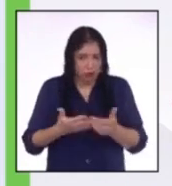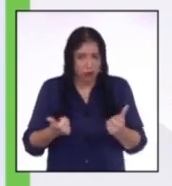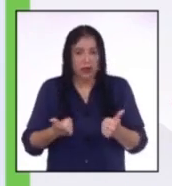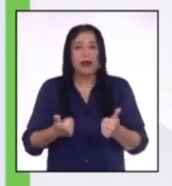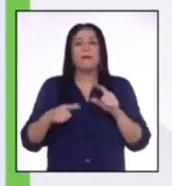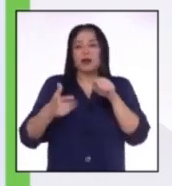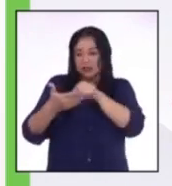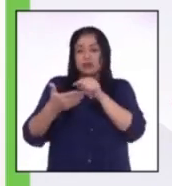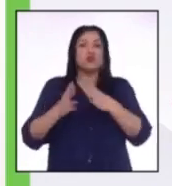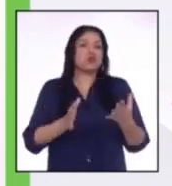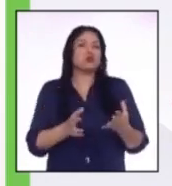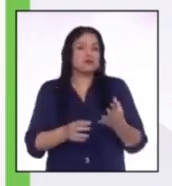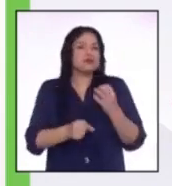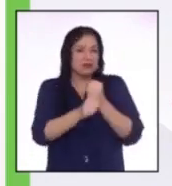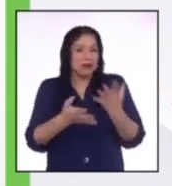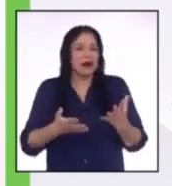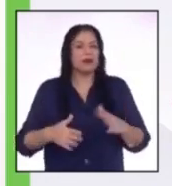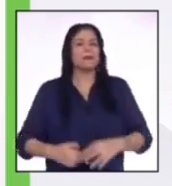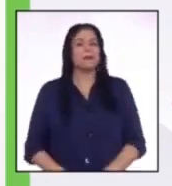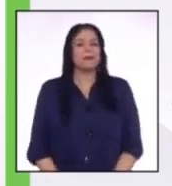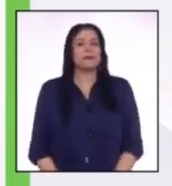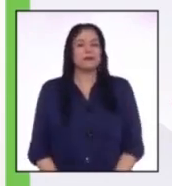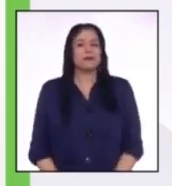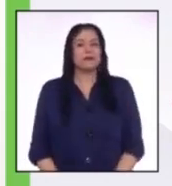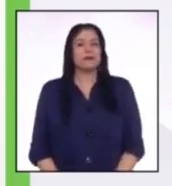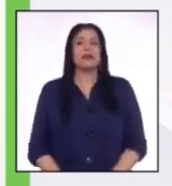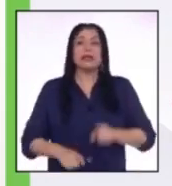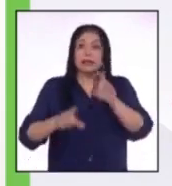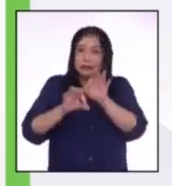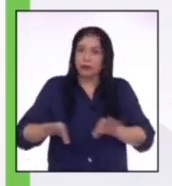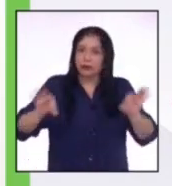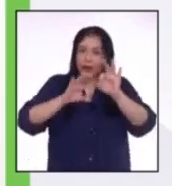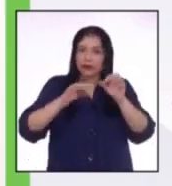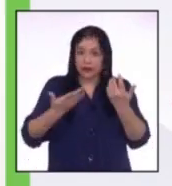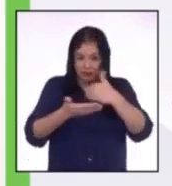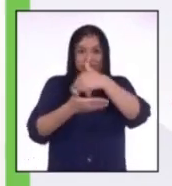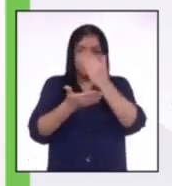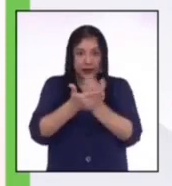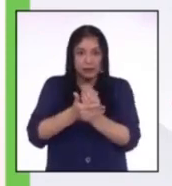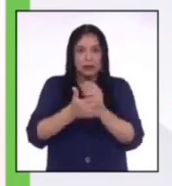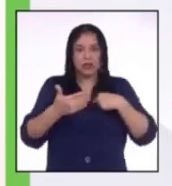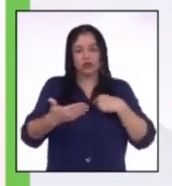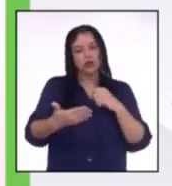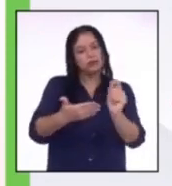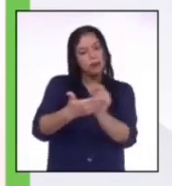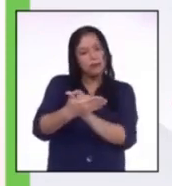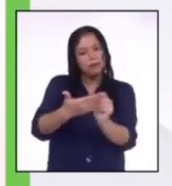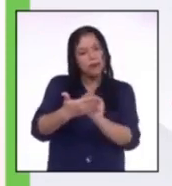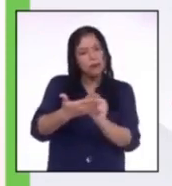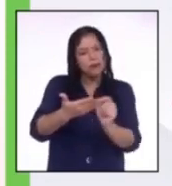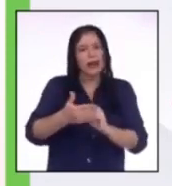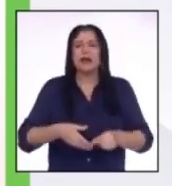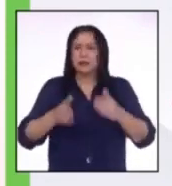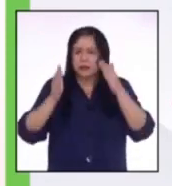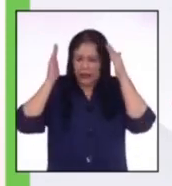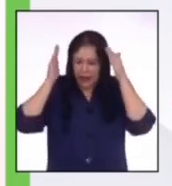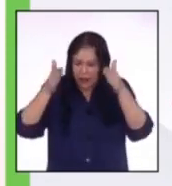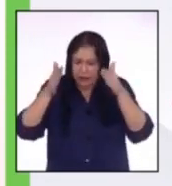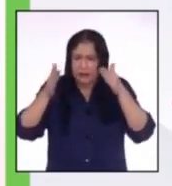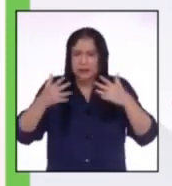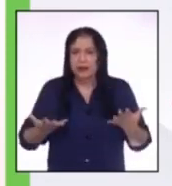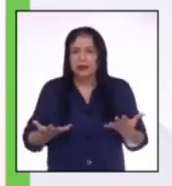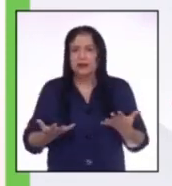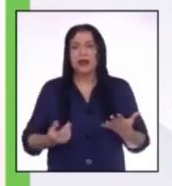ese su función es muy importante que en esta fase del proceso de escritura prestemos especial atención